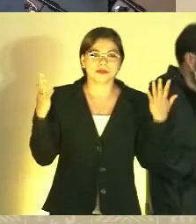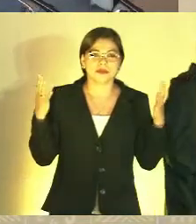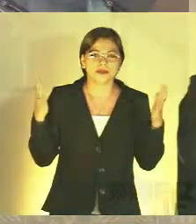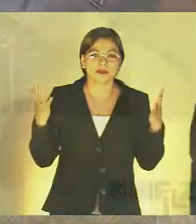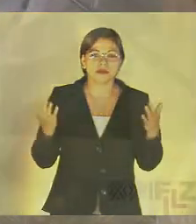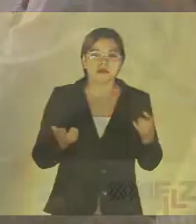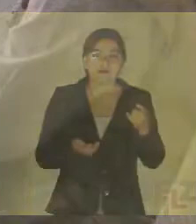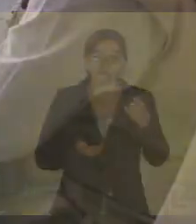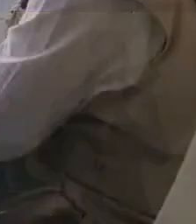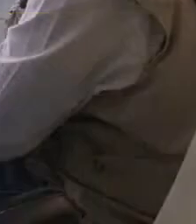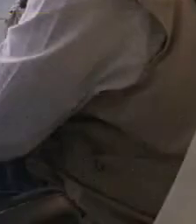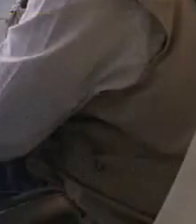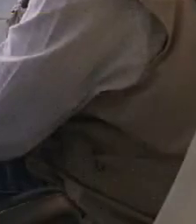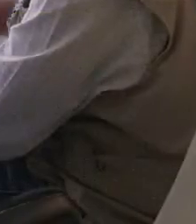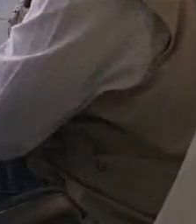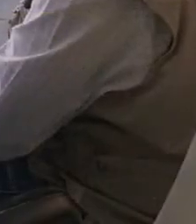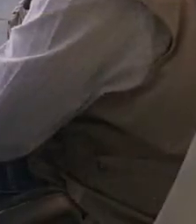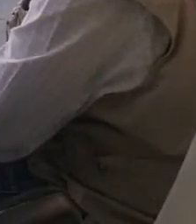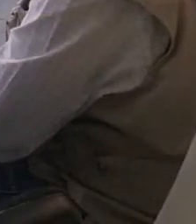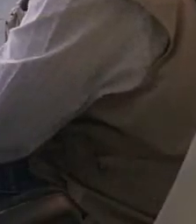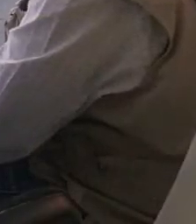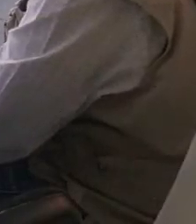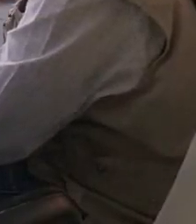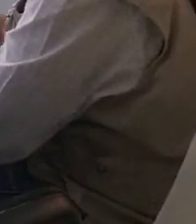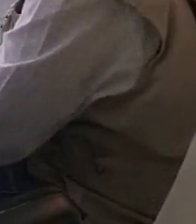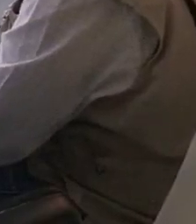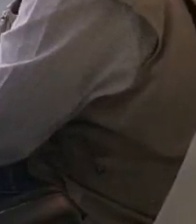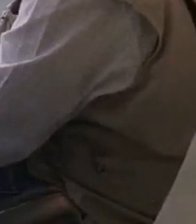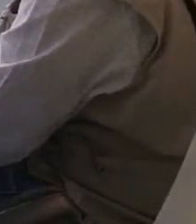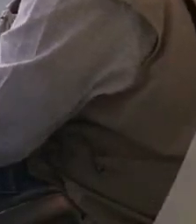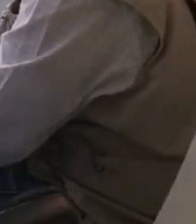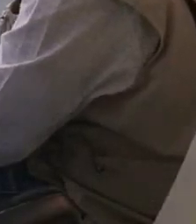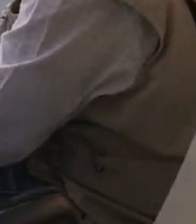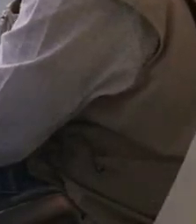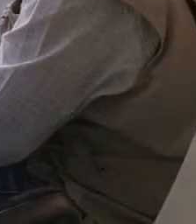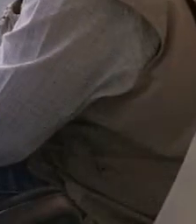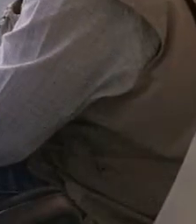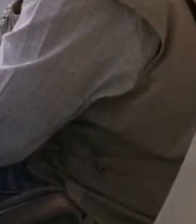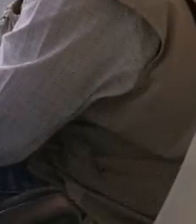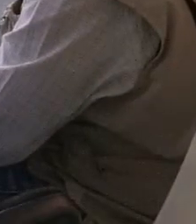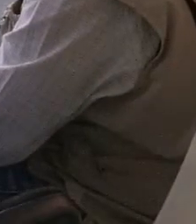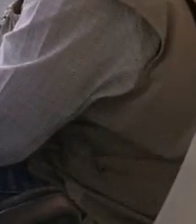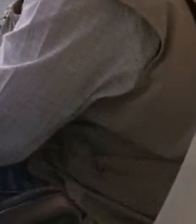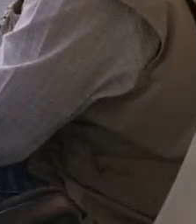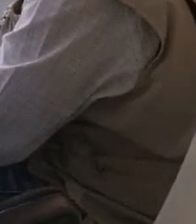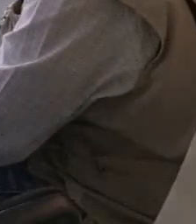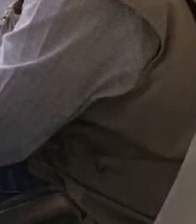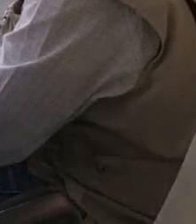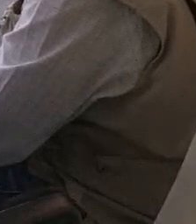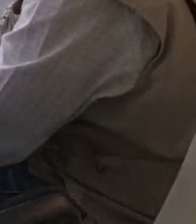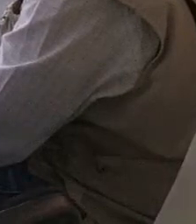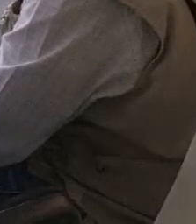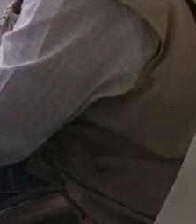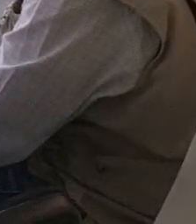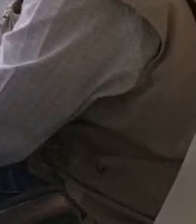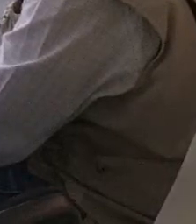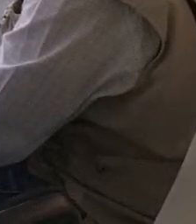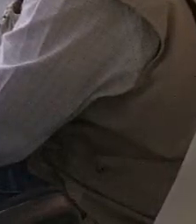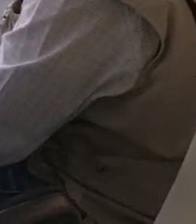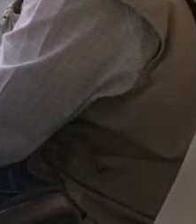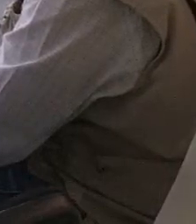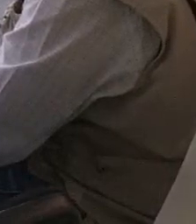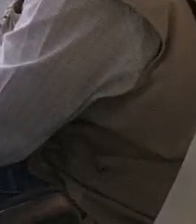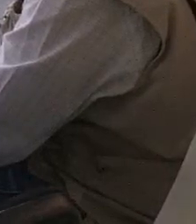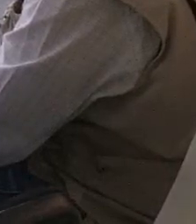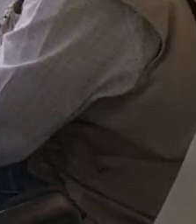Los que no les alcance comprar el libro aquí pueden comprarlo en la librería del Fondo Educal y aprovechar